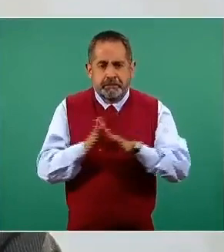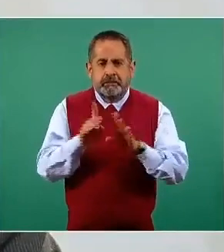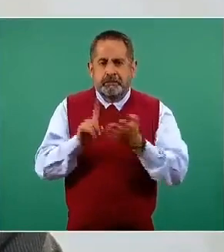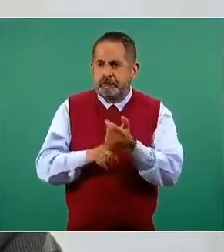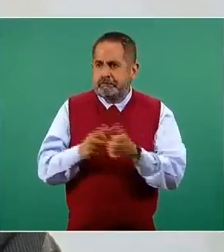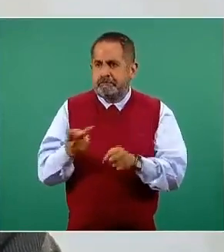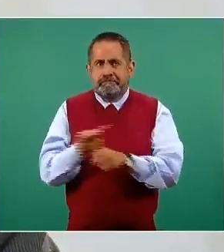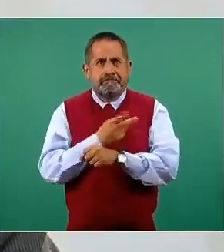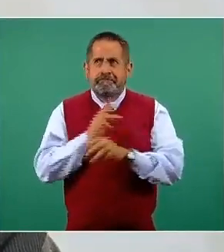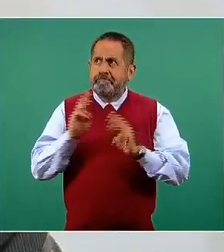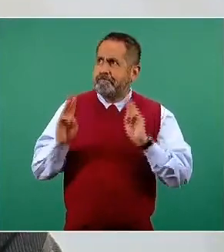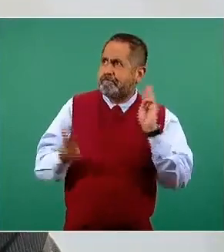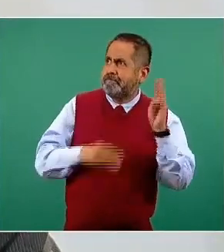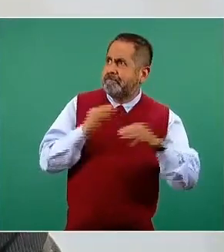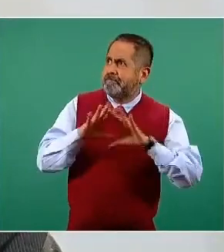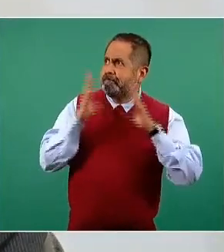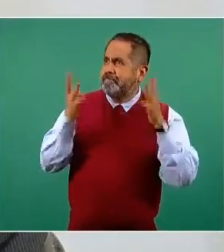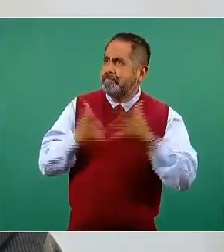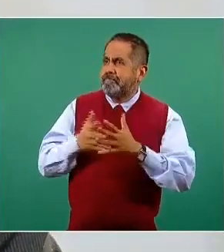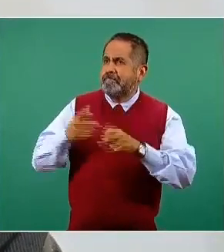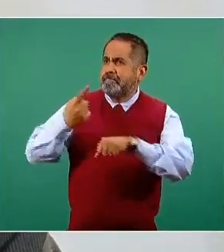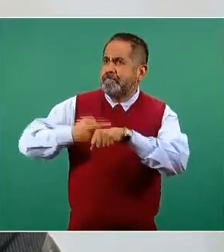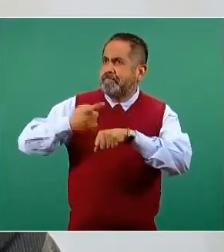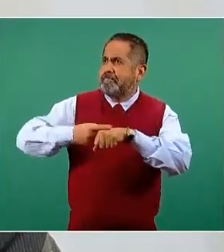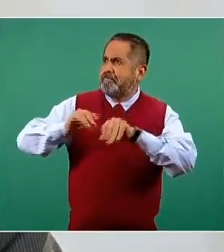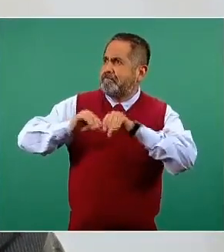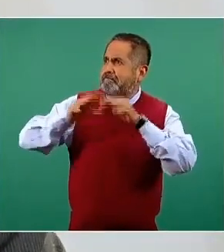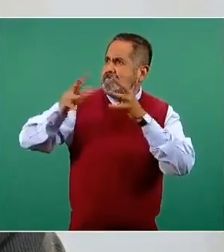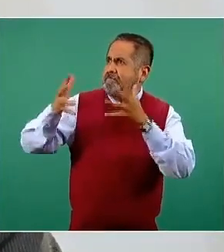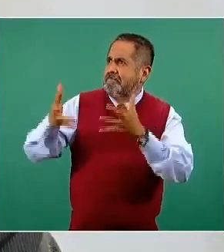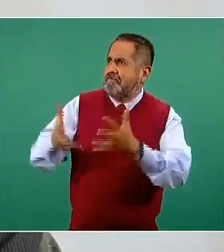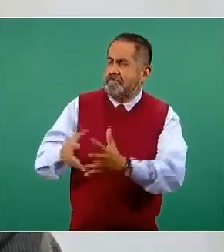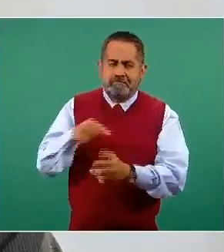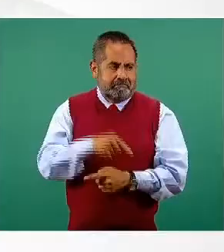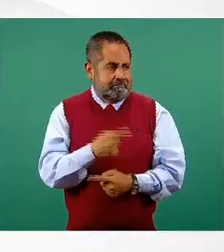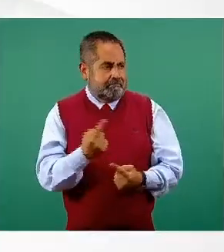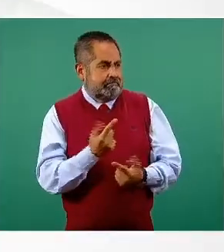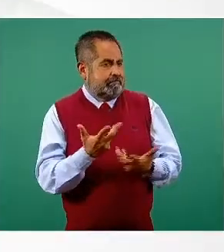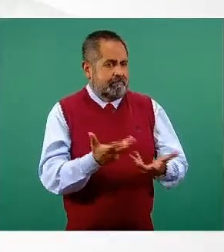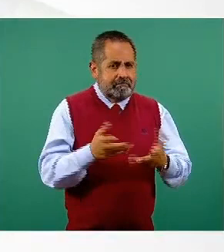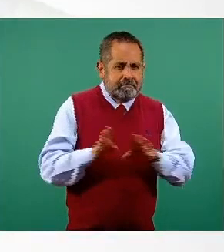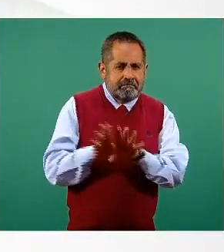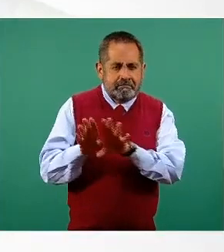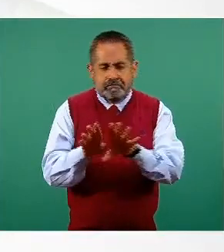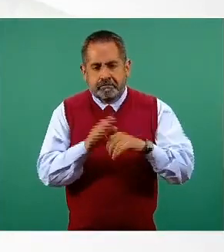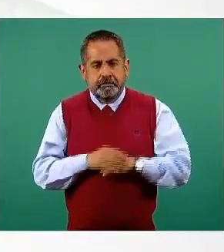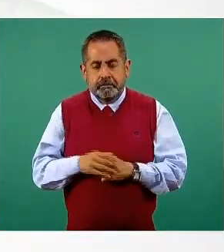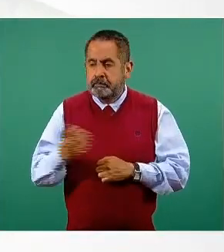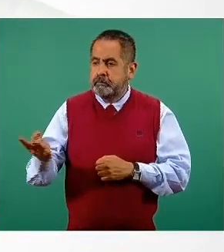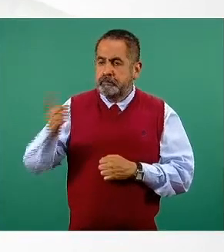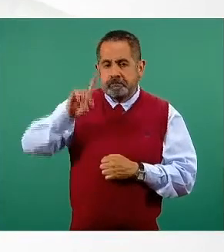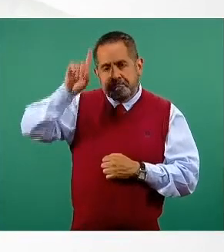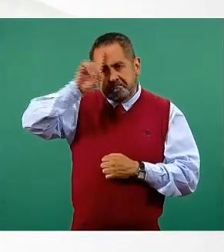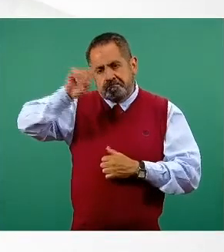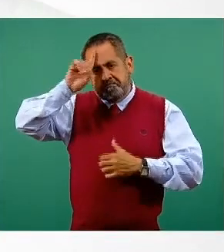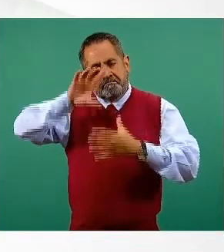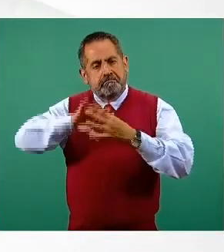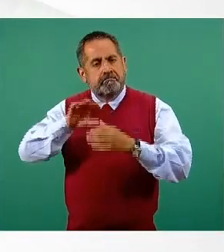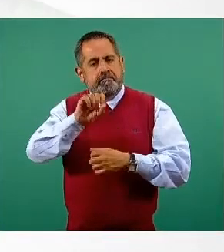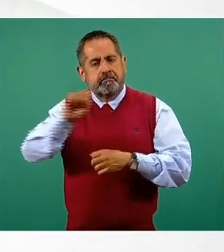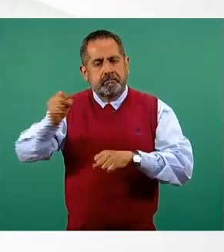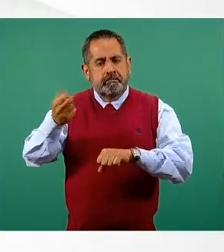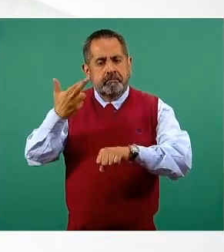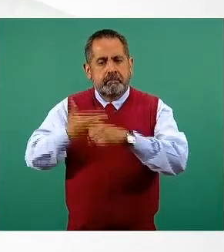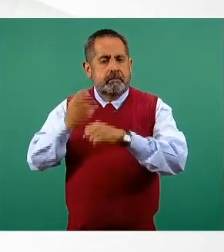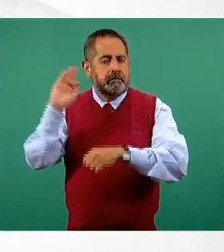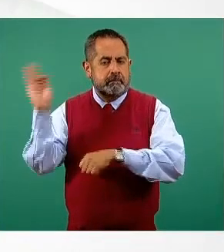lo que estaba ocurriendo a nivel internacional. Y bueno, pues de la mano de las recomendaciones de la Secretaría de Salud